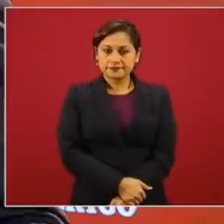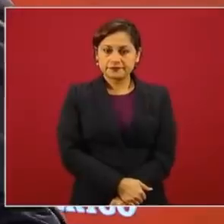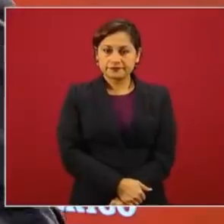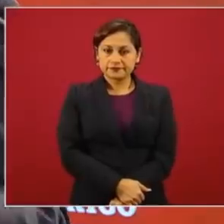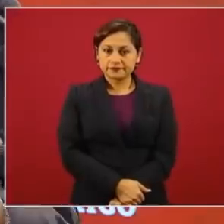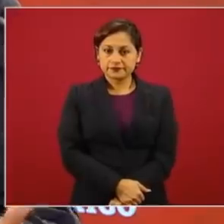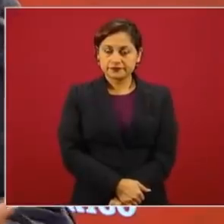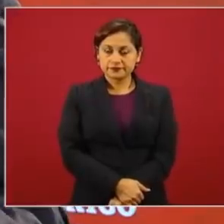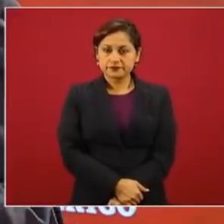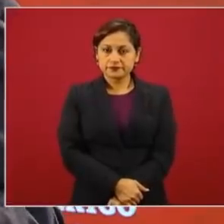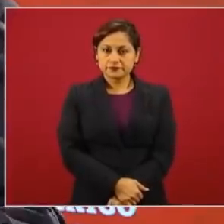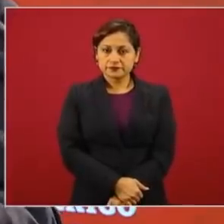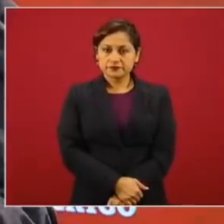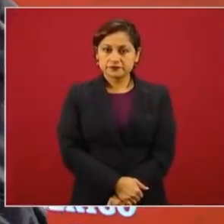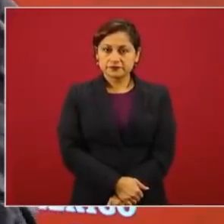con